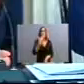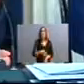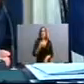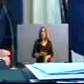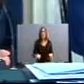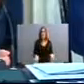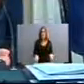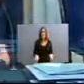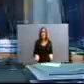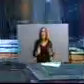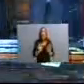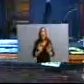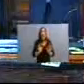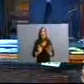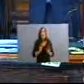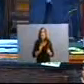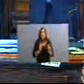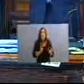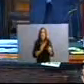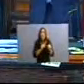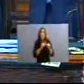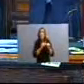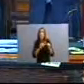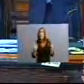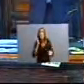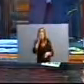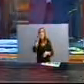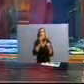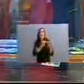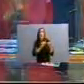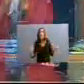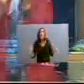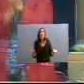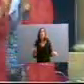Y así como vamos, nunca se va a saber la verdad.